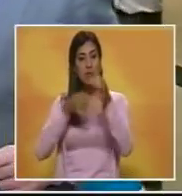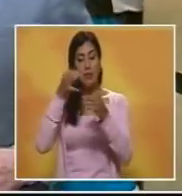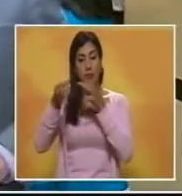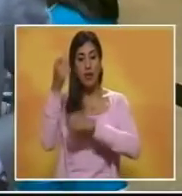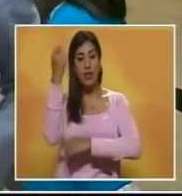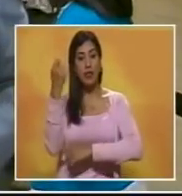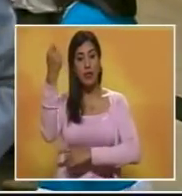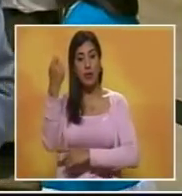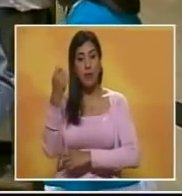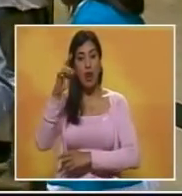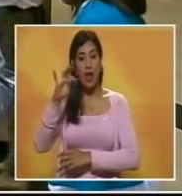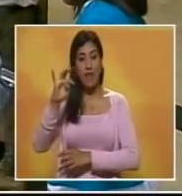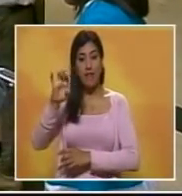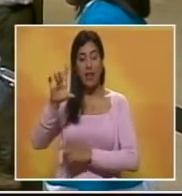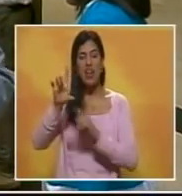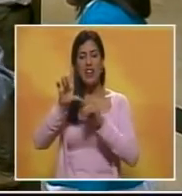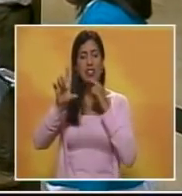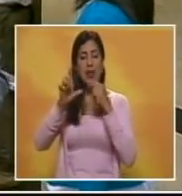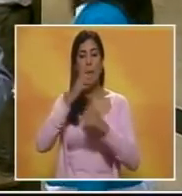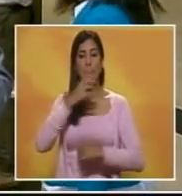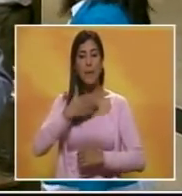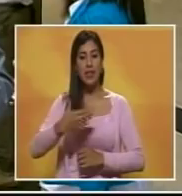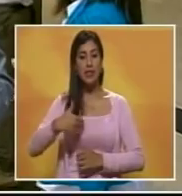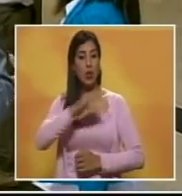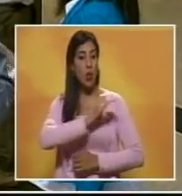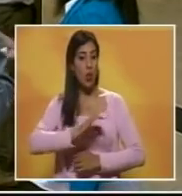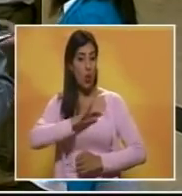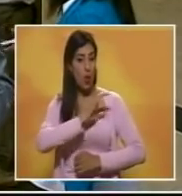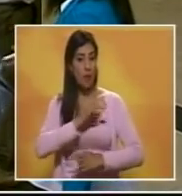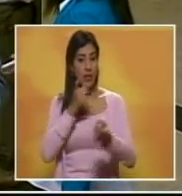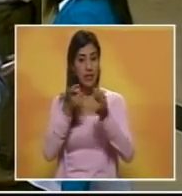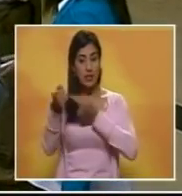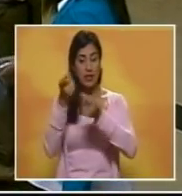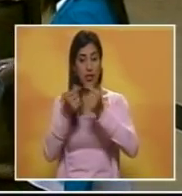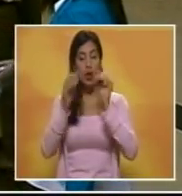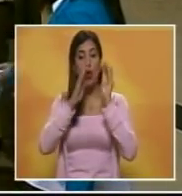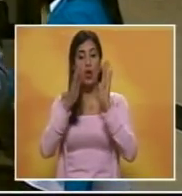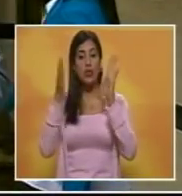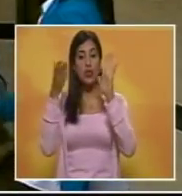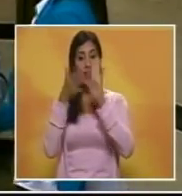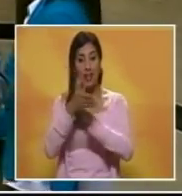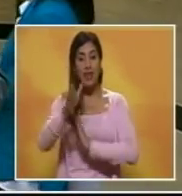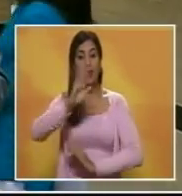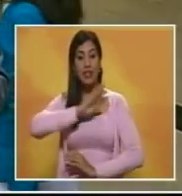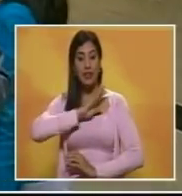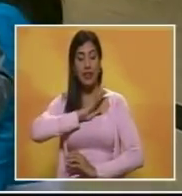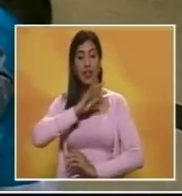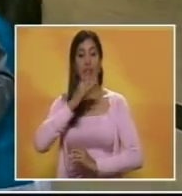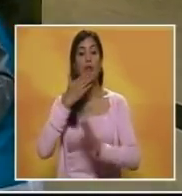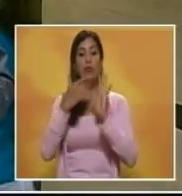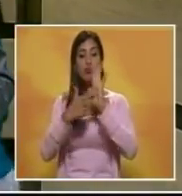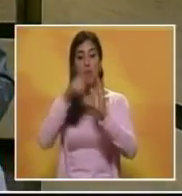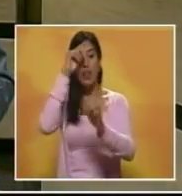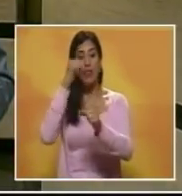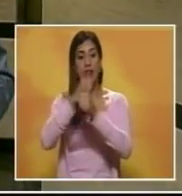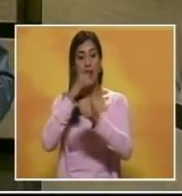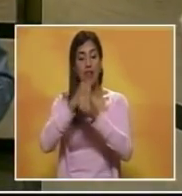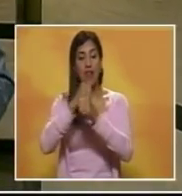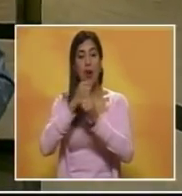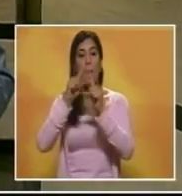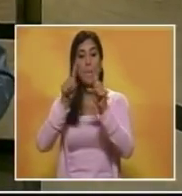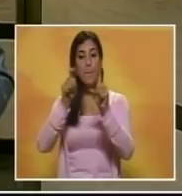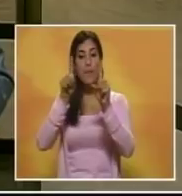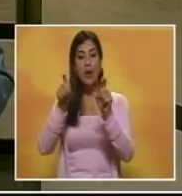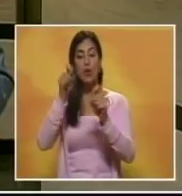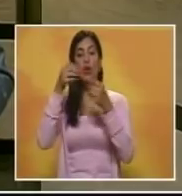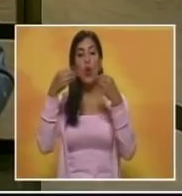diputado Rafael Guzmán, quien es presidente de la Comisión de Finanzas, órgano que hoy protagonizó una jornada de